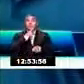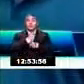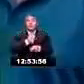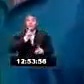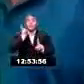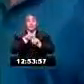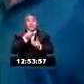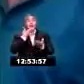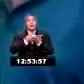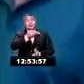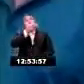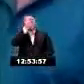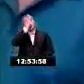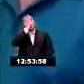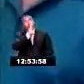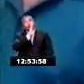Dios,